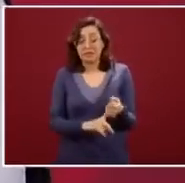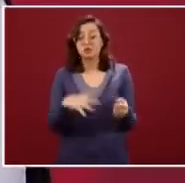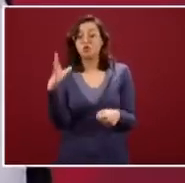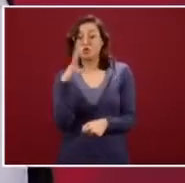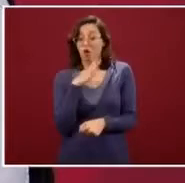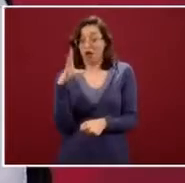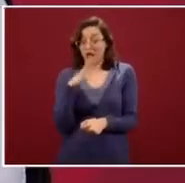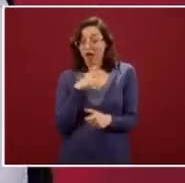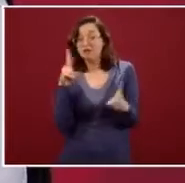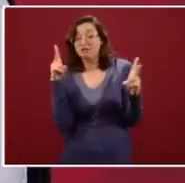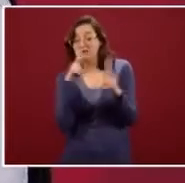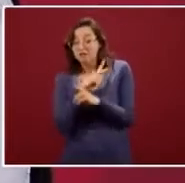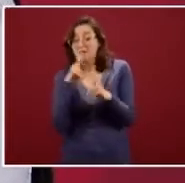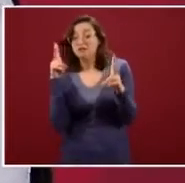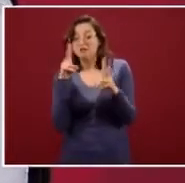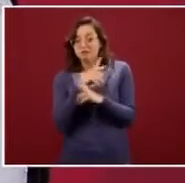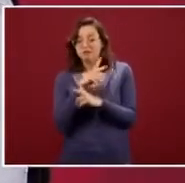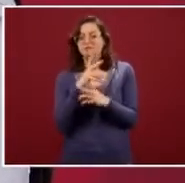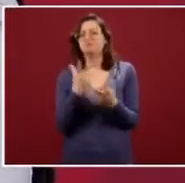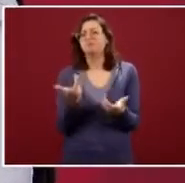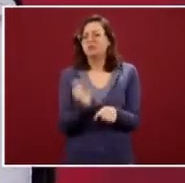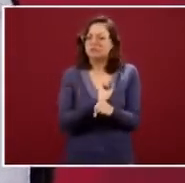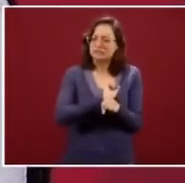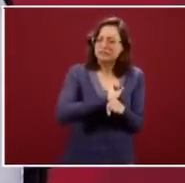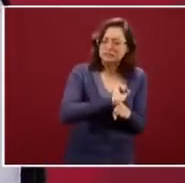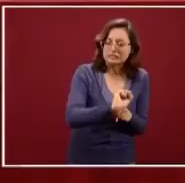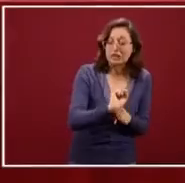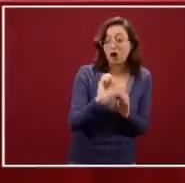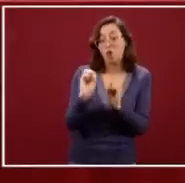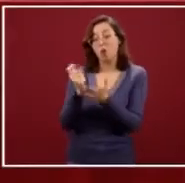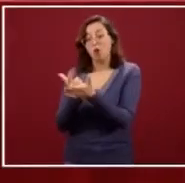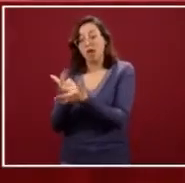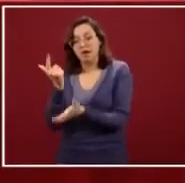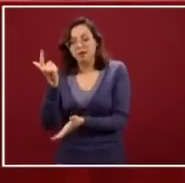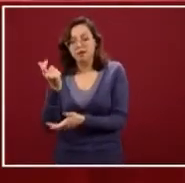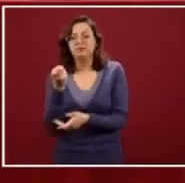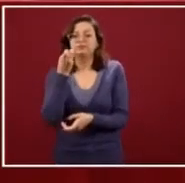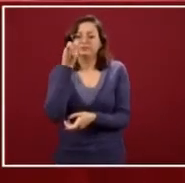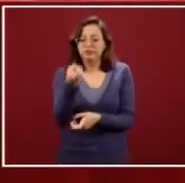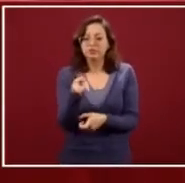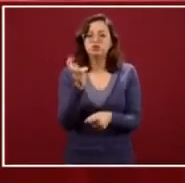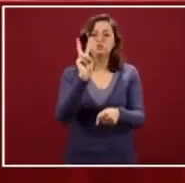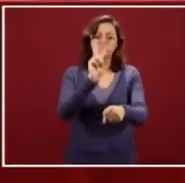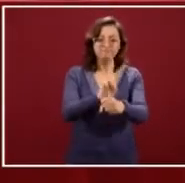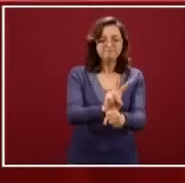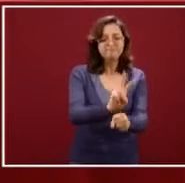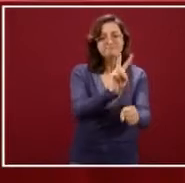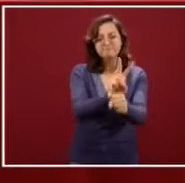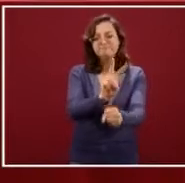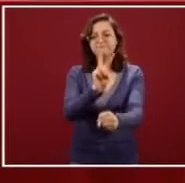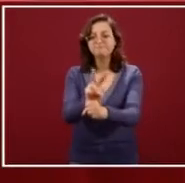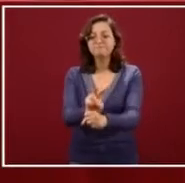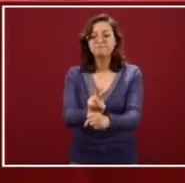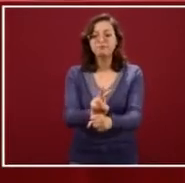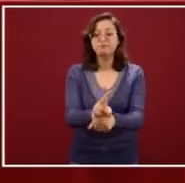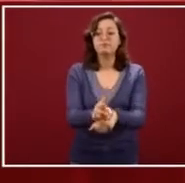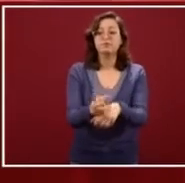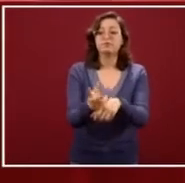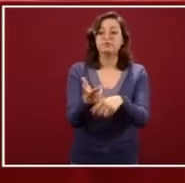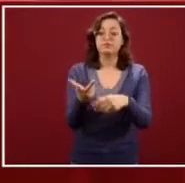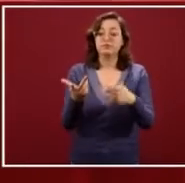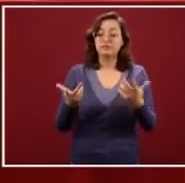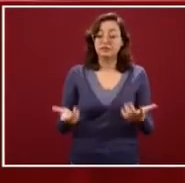una infección respiratoria, que puede ser leve o puede ser grave. Y entonces el sistema que funciona no